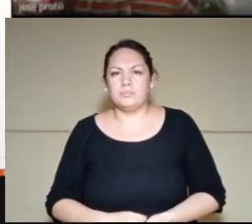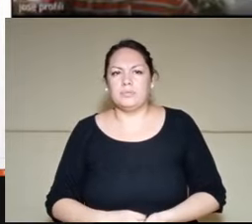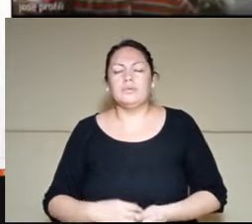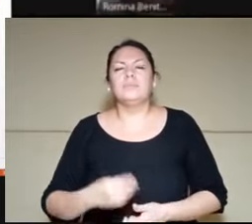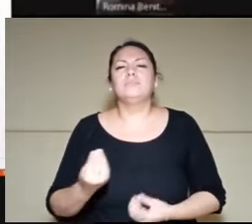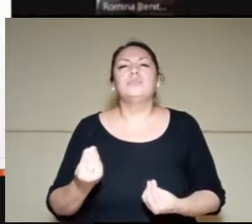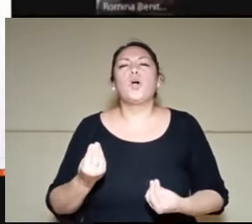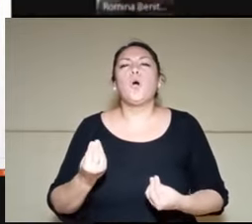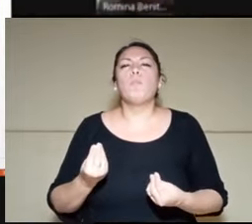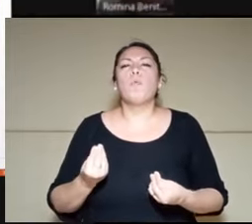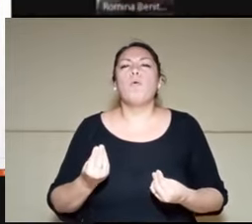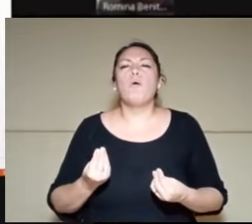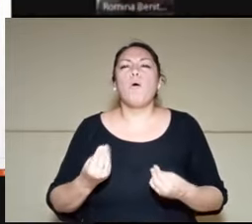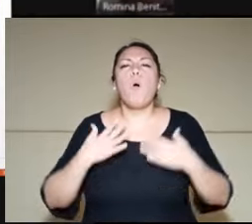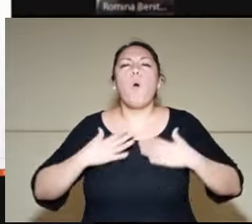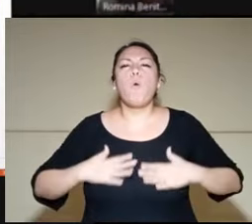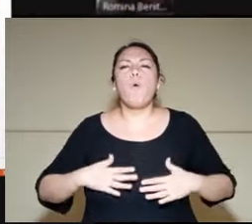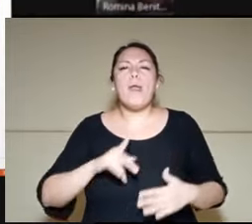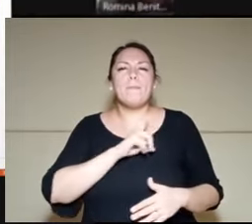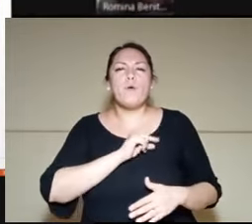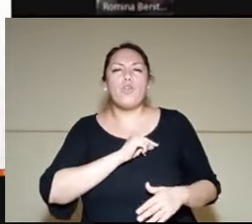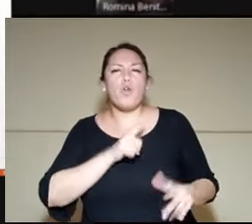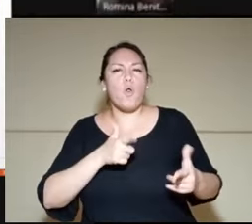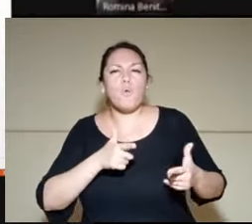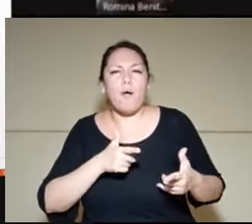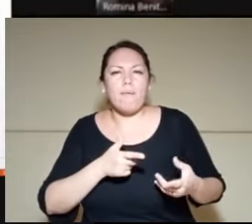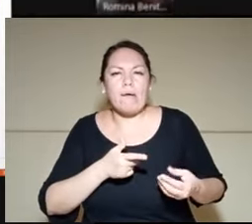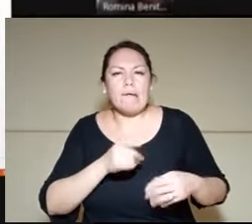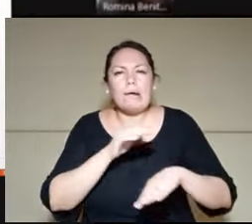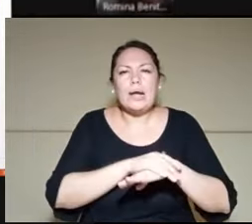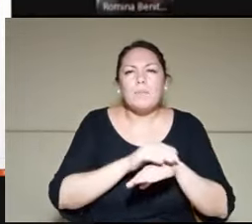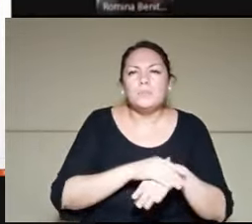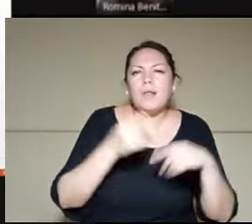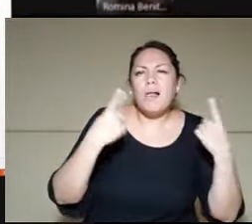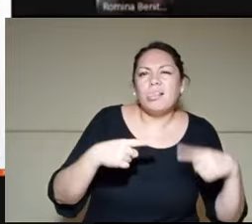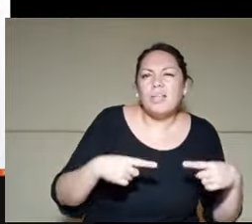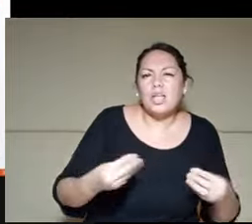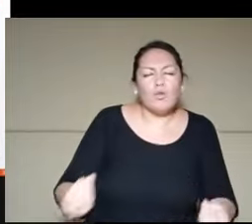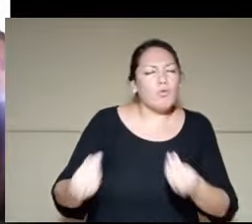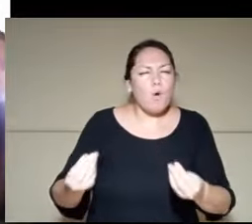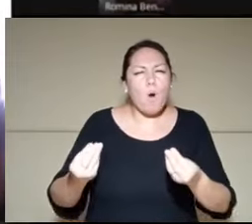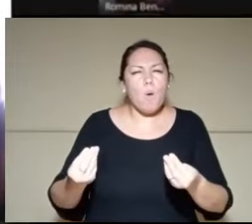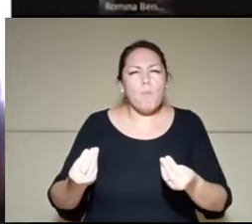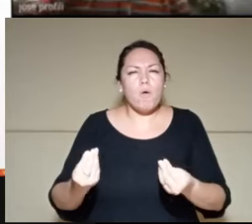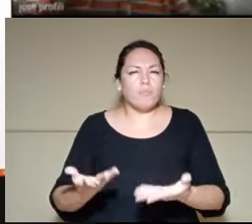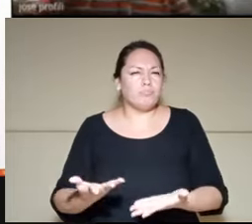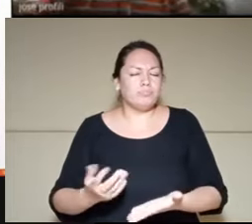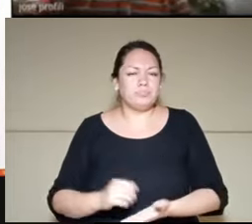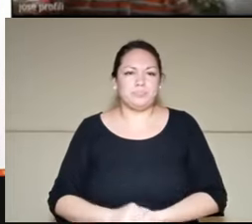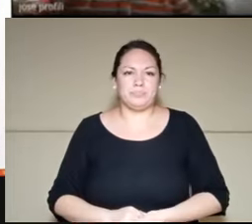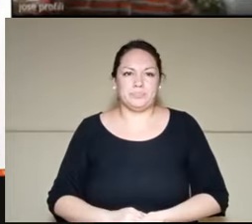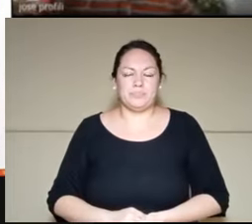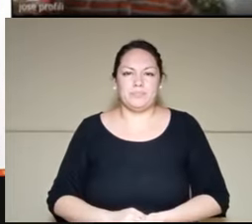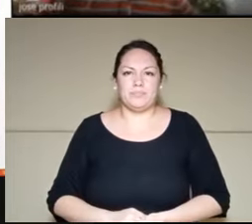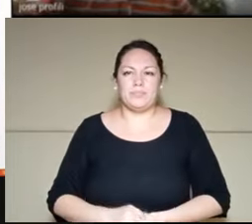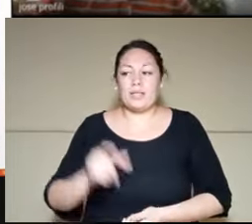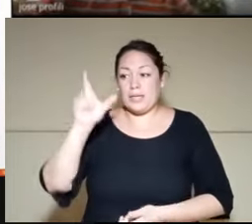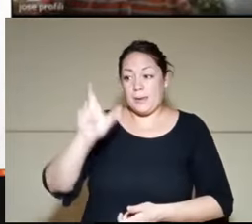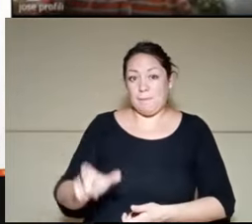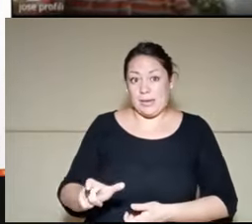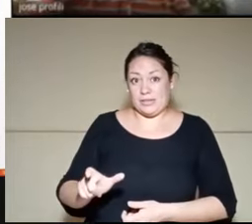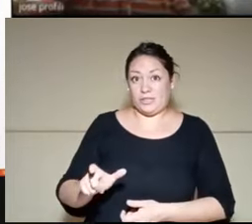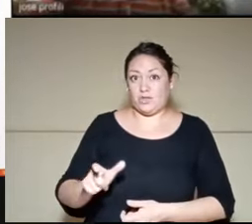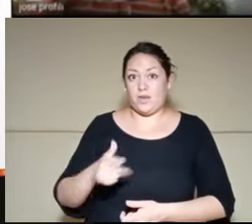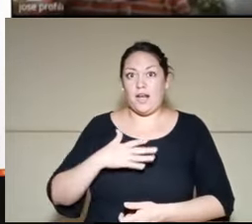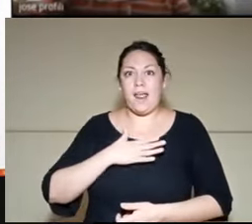Sí. No, ¿por qué se produce eso? Digamos, más que nada, ¿qué es lo que, cómo es eso que no siente dolor? Bueno, porque no